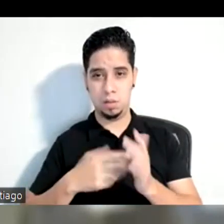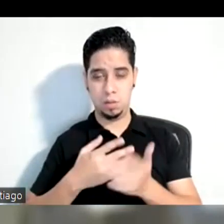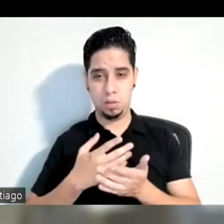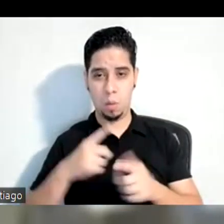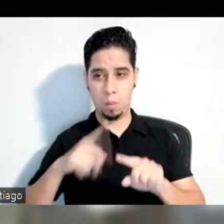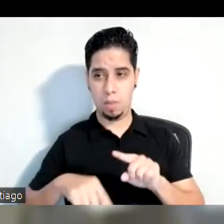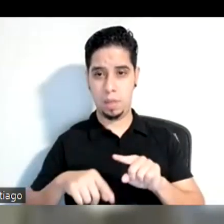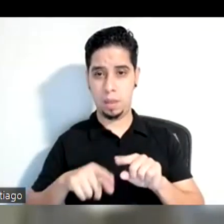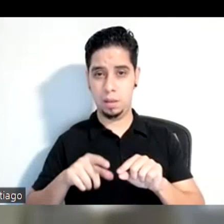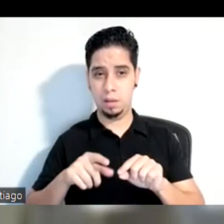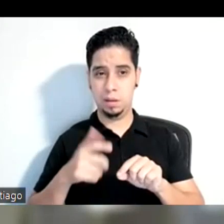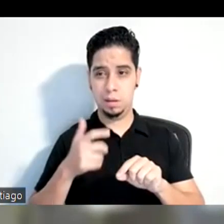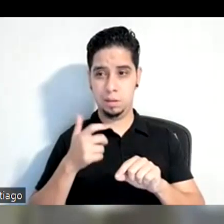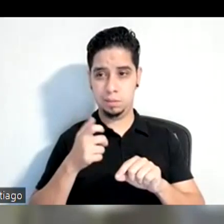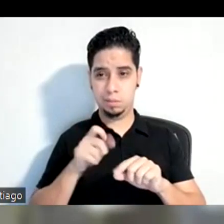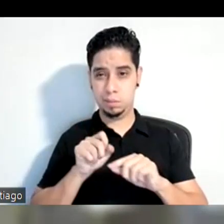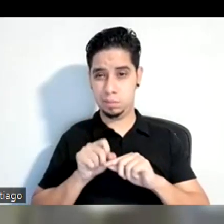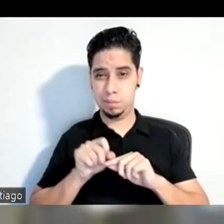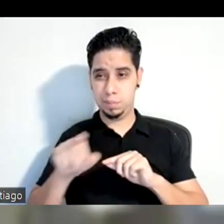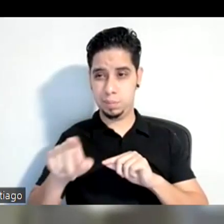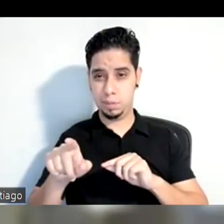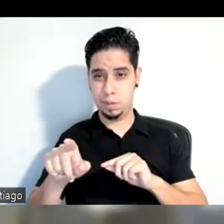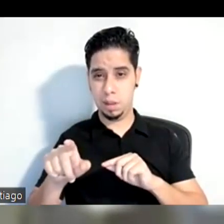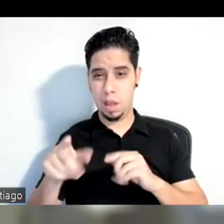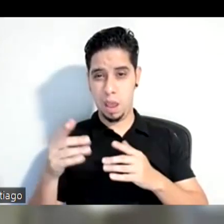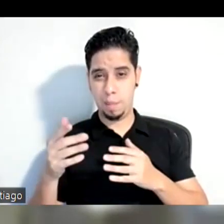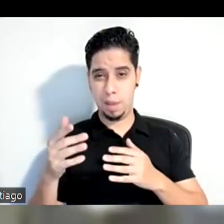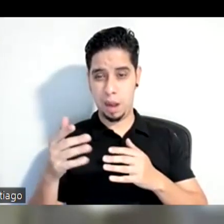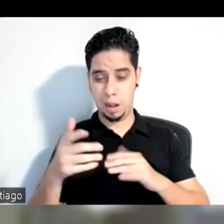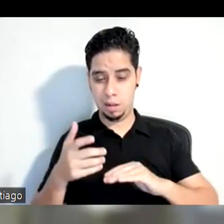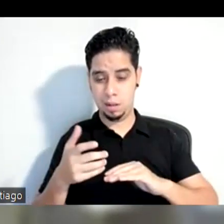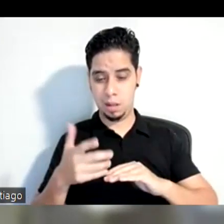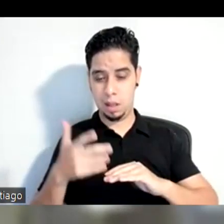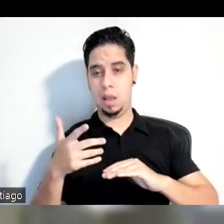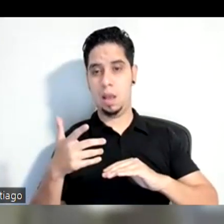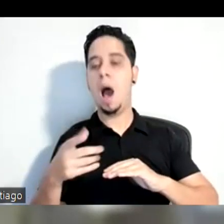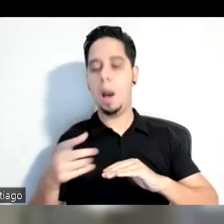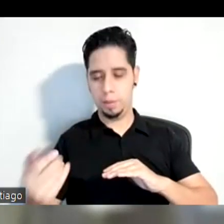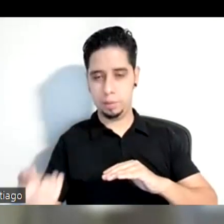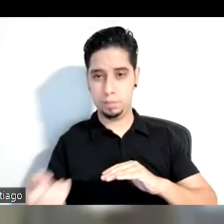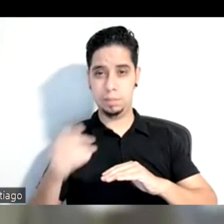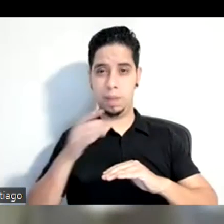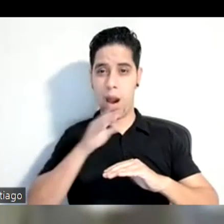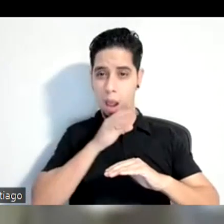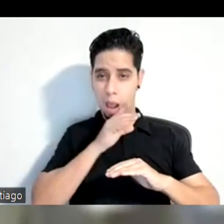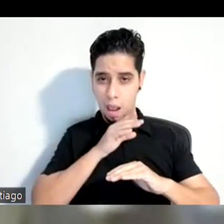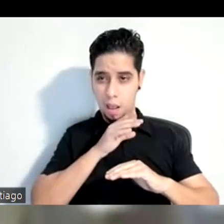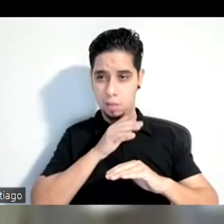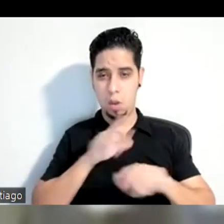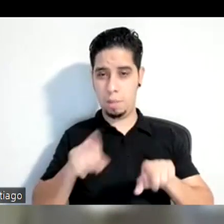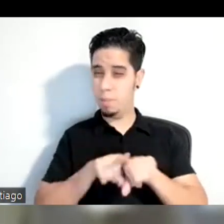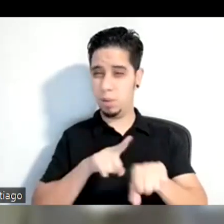O sea, si yo estoy apretando el micrófono y estoy hablando, yo tengo que esperar, soltar, para que ellos puedan oír lo que nosotros vamos a decir, ¿verdad? Okay. Pues en el caso de los